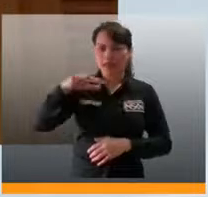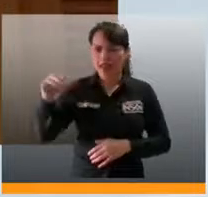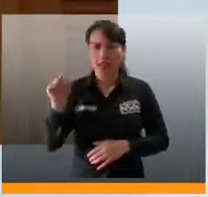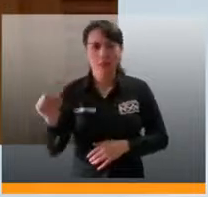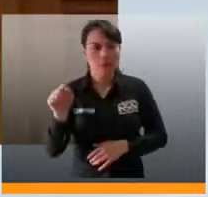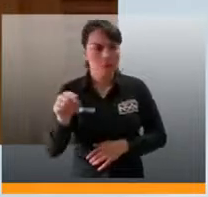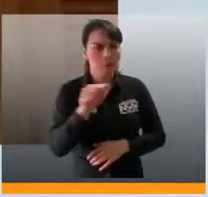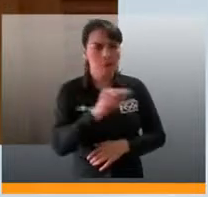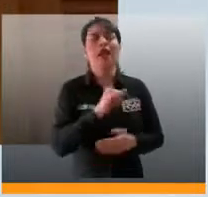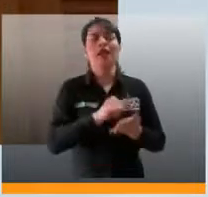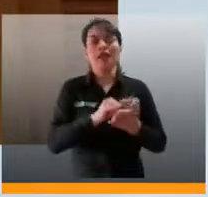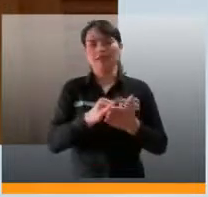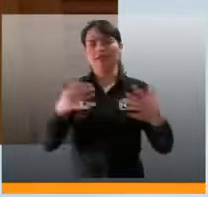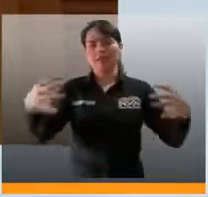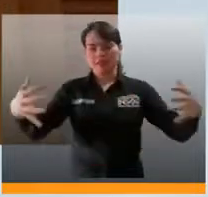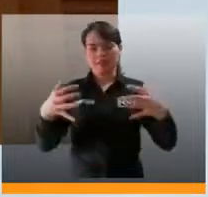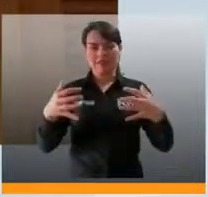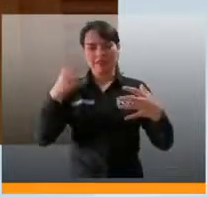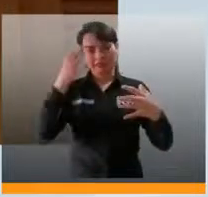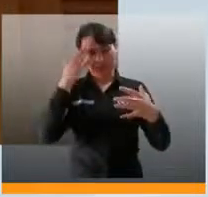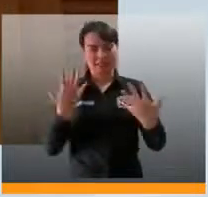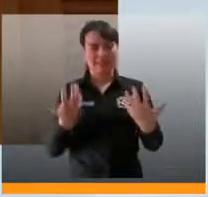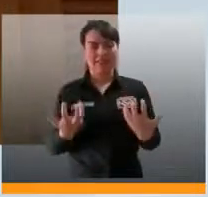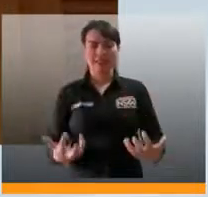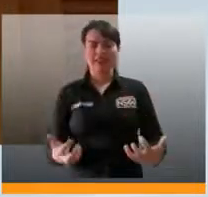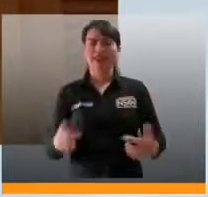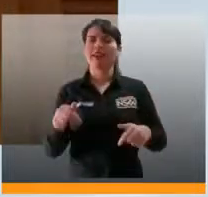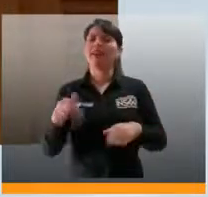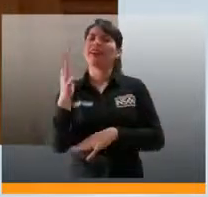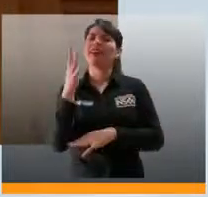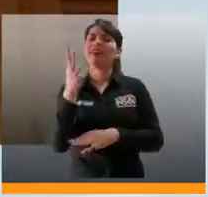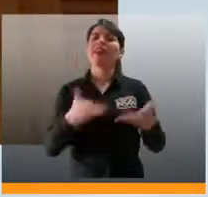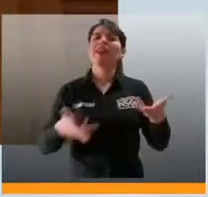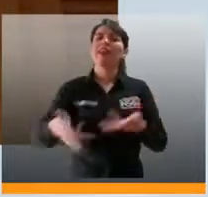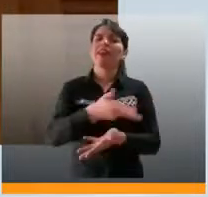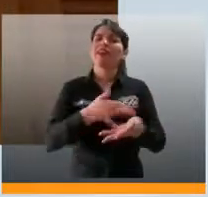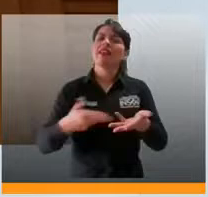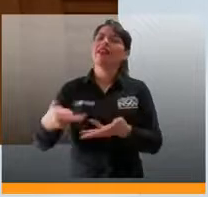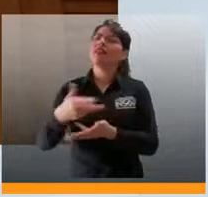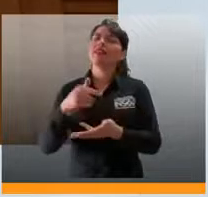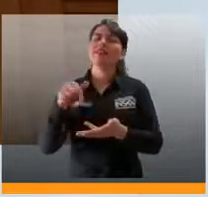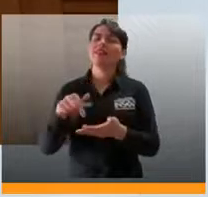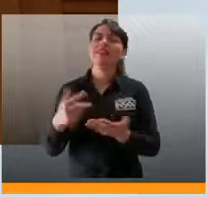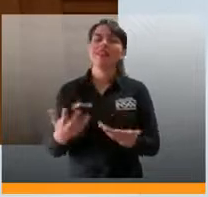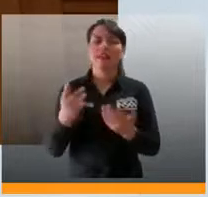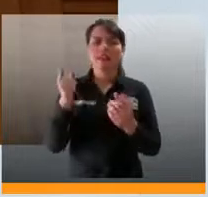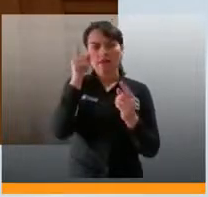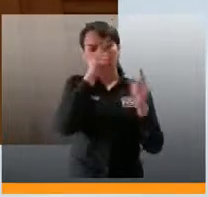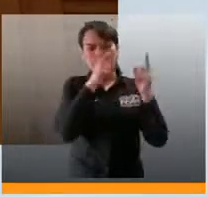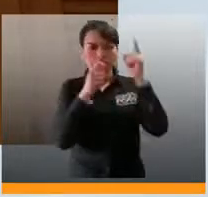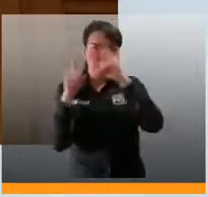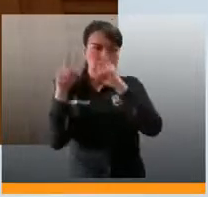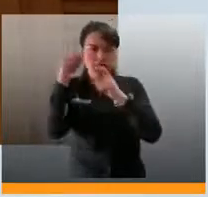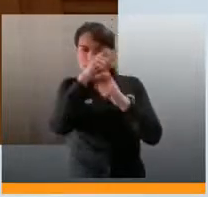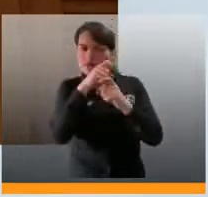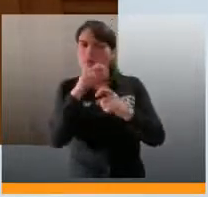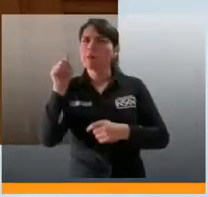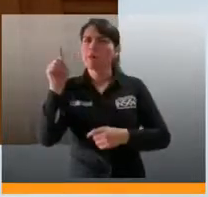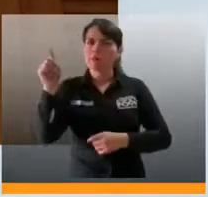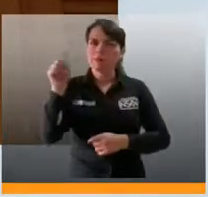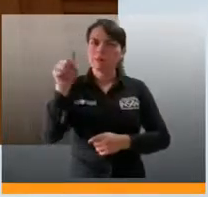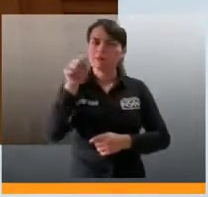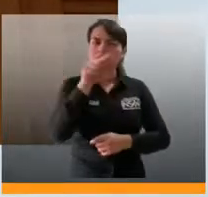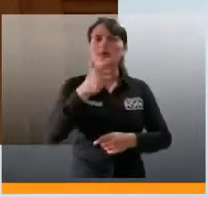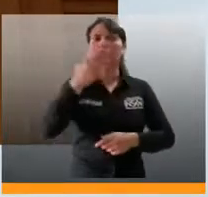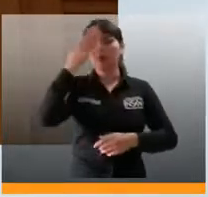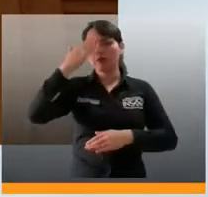que han querido estar justamente en este evento para que podamos compartir un poco las reflexiones que desde el sector, desde la